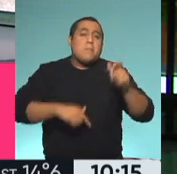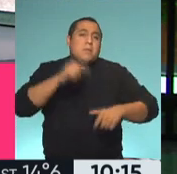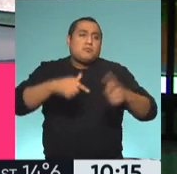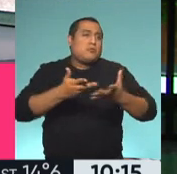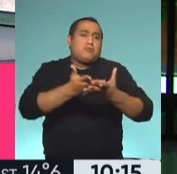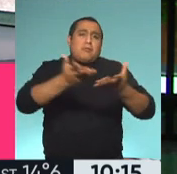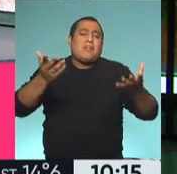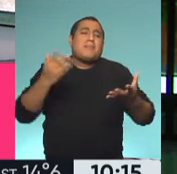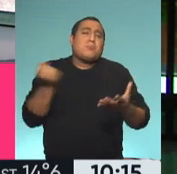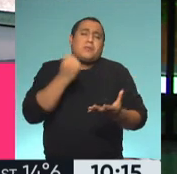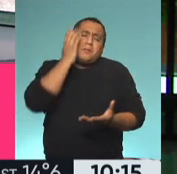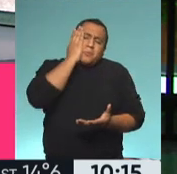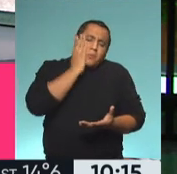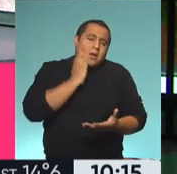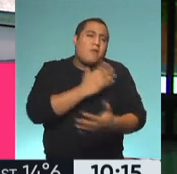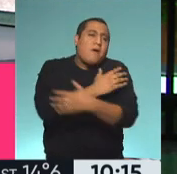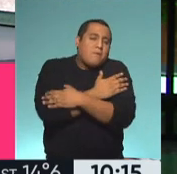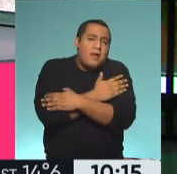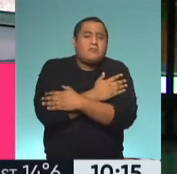la generosidad, de los abrazos, ¿no?